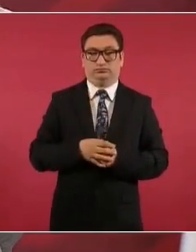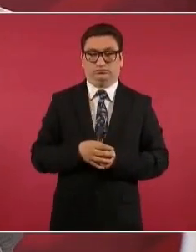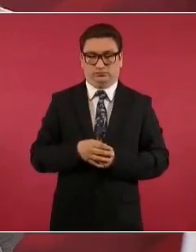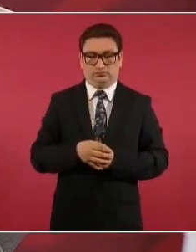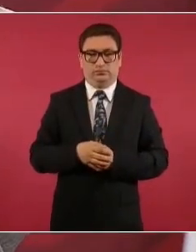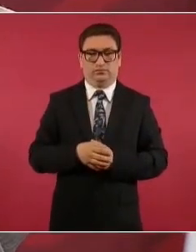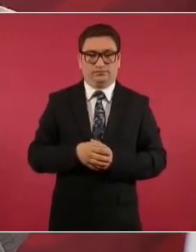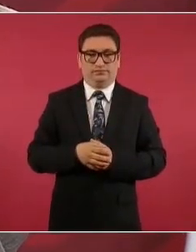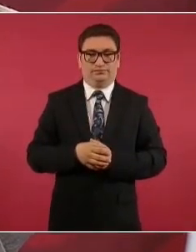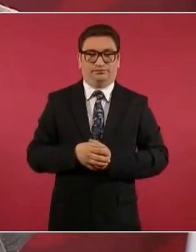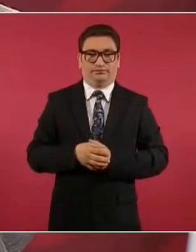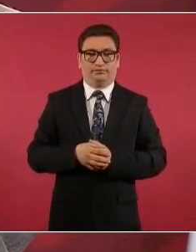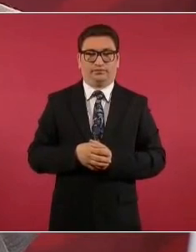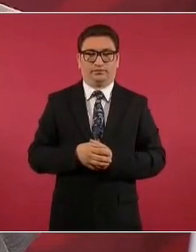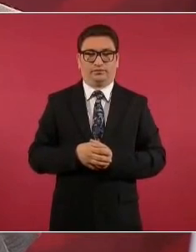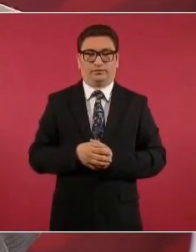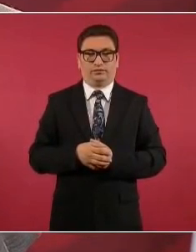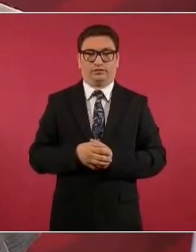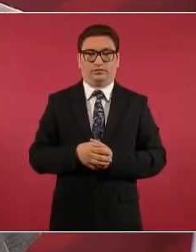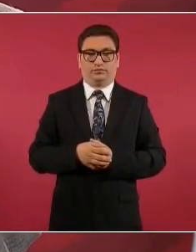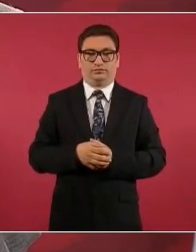vieron hasta